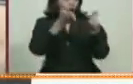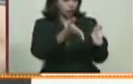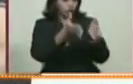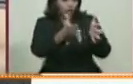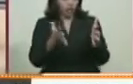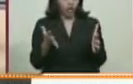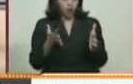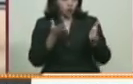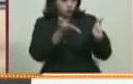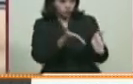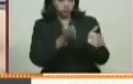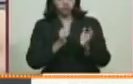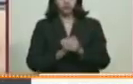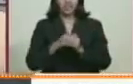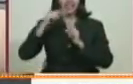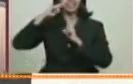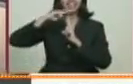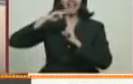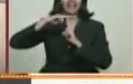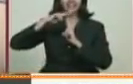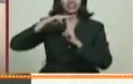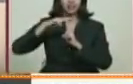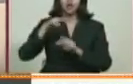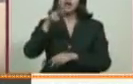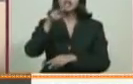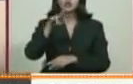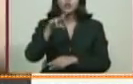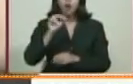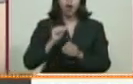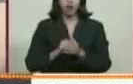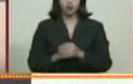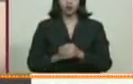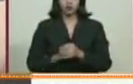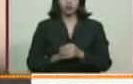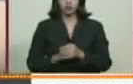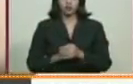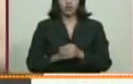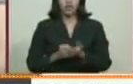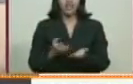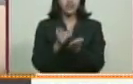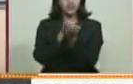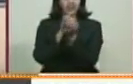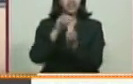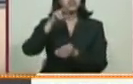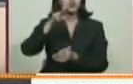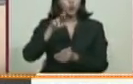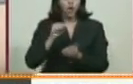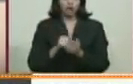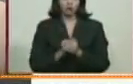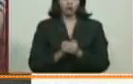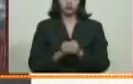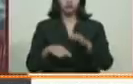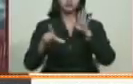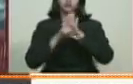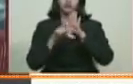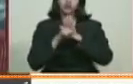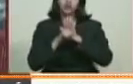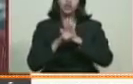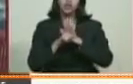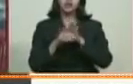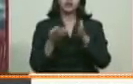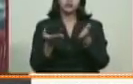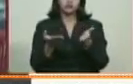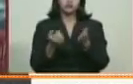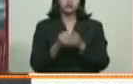En Táchira igual. En Nueva Esparta igual. Es decir, las reglas de juego son esas. No son afectos